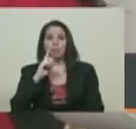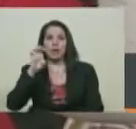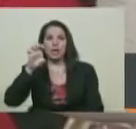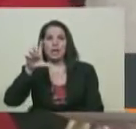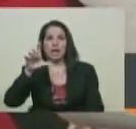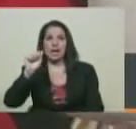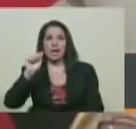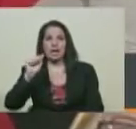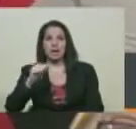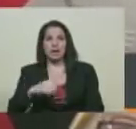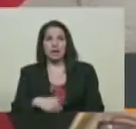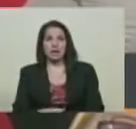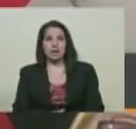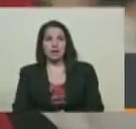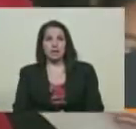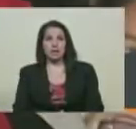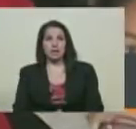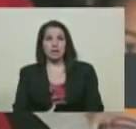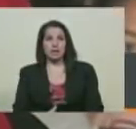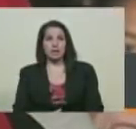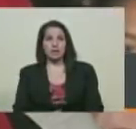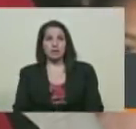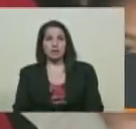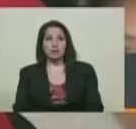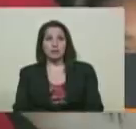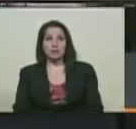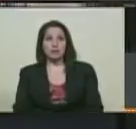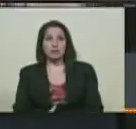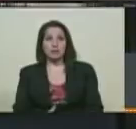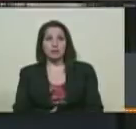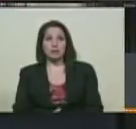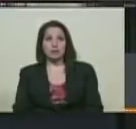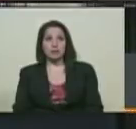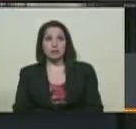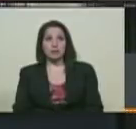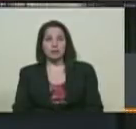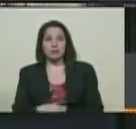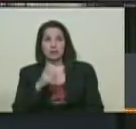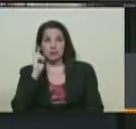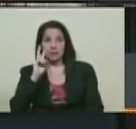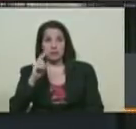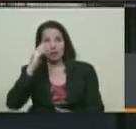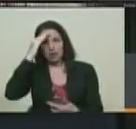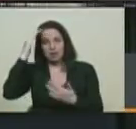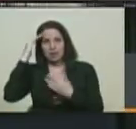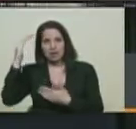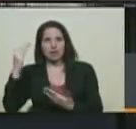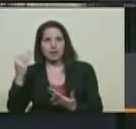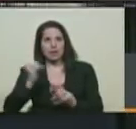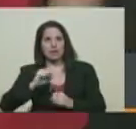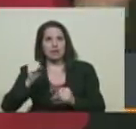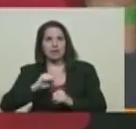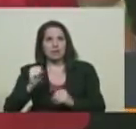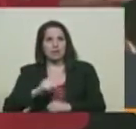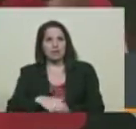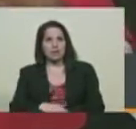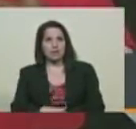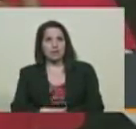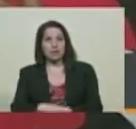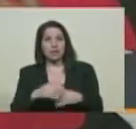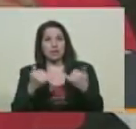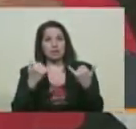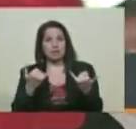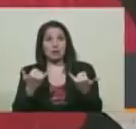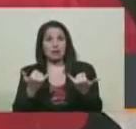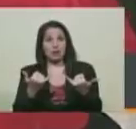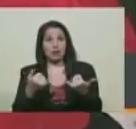¿Era? Ela. Ela García Vanderdís. Ah, Vanderdís. En estos días te saludé. Hola, claro. Presidente. Bueno, ya se actualizó y está